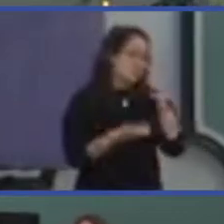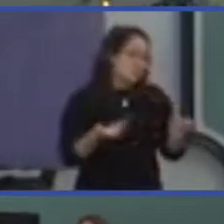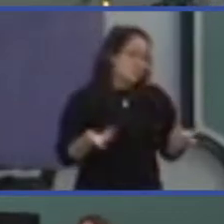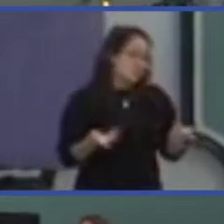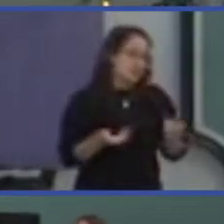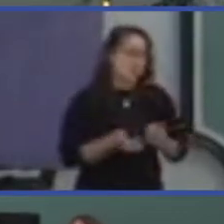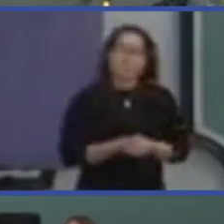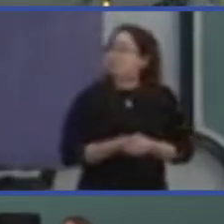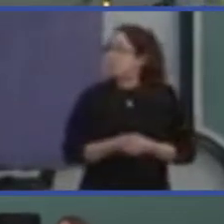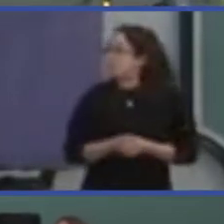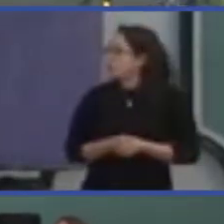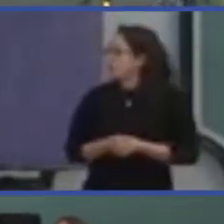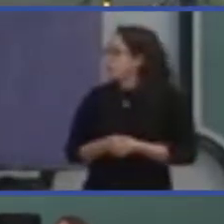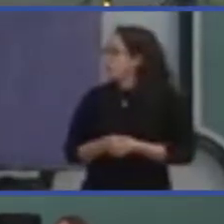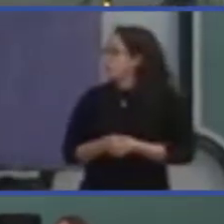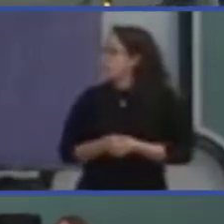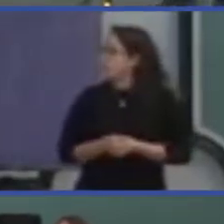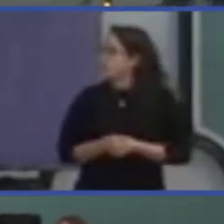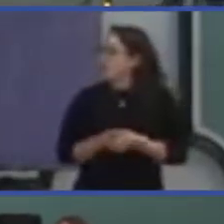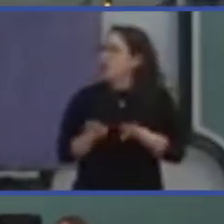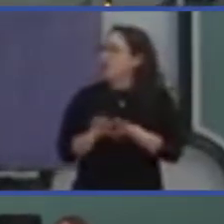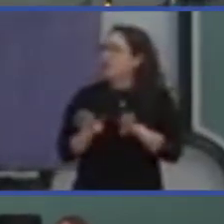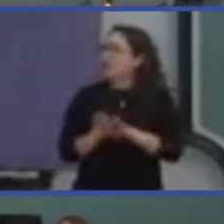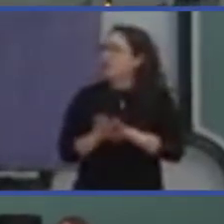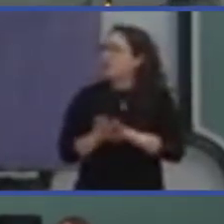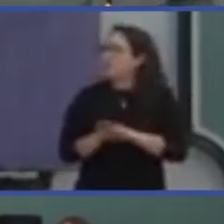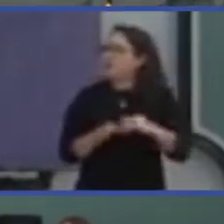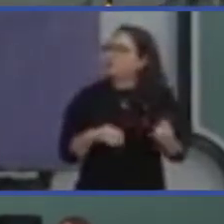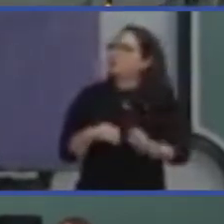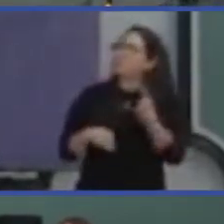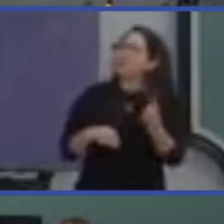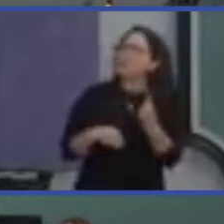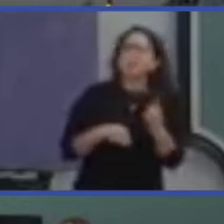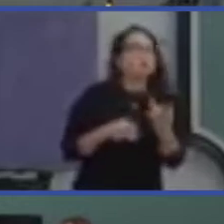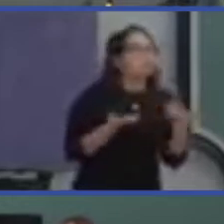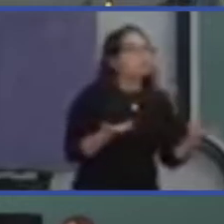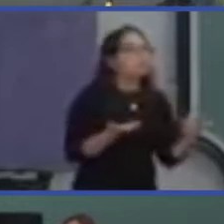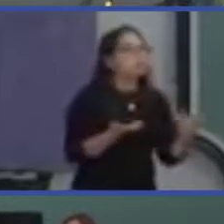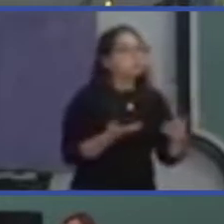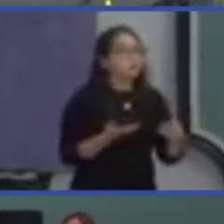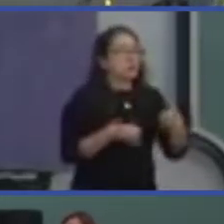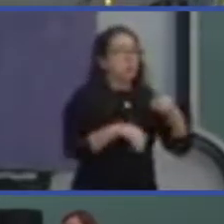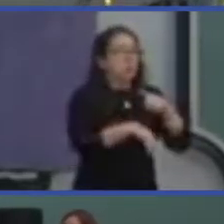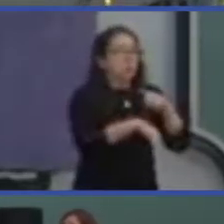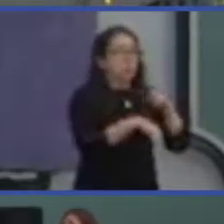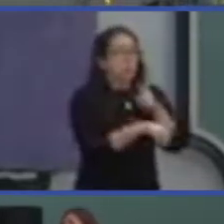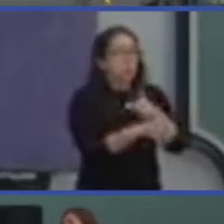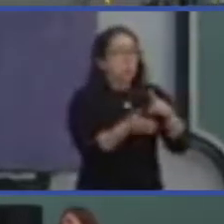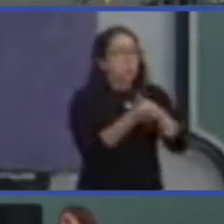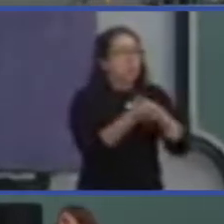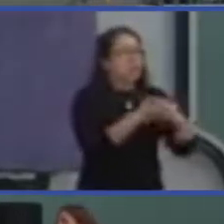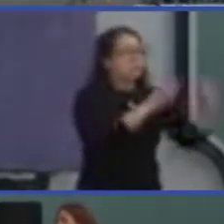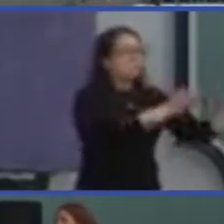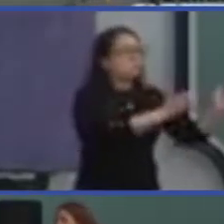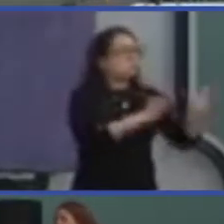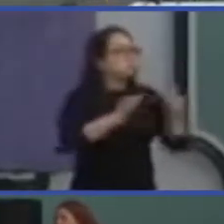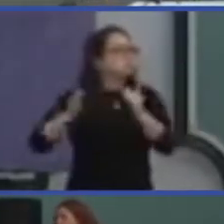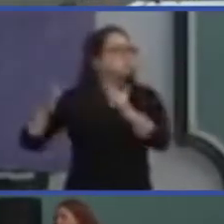infinito. ¿Cómo hacemos el infinito ahí? ¿Cómo logramos desocupar un infinito de cuartos en el hotel infinito?